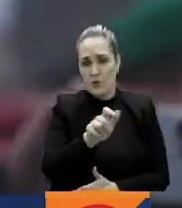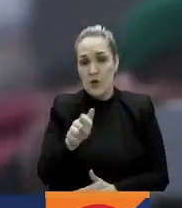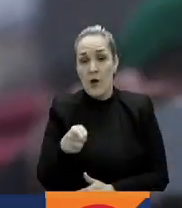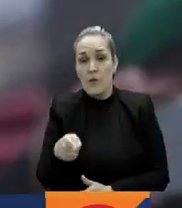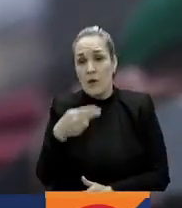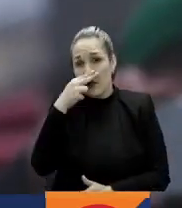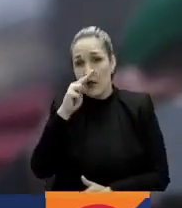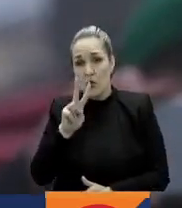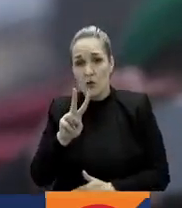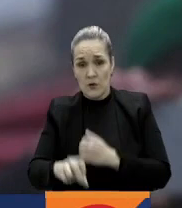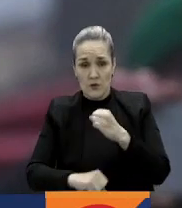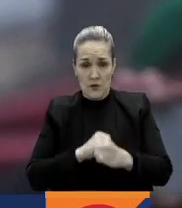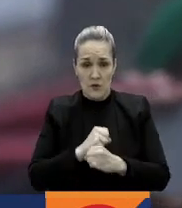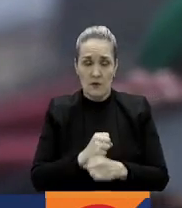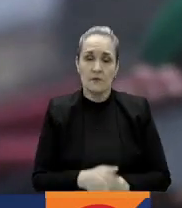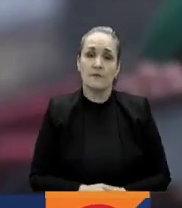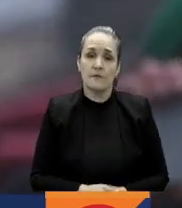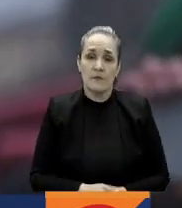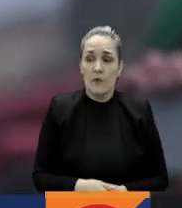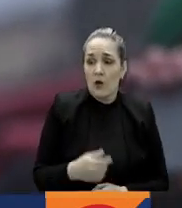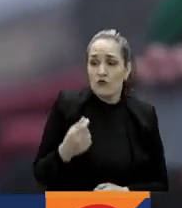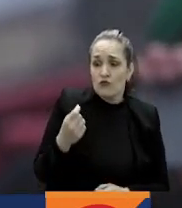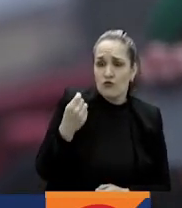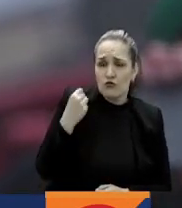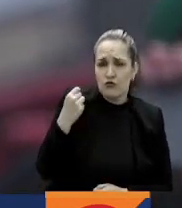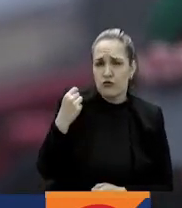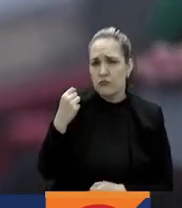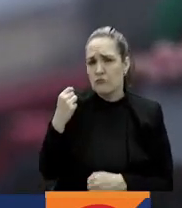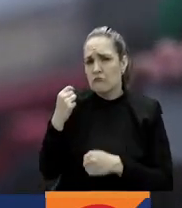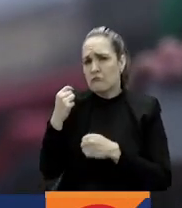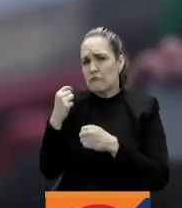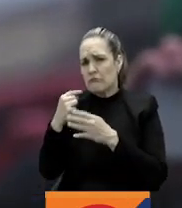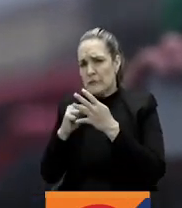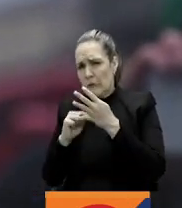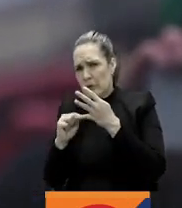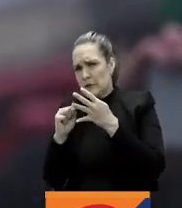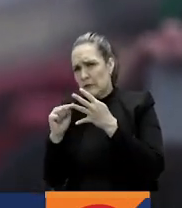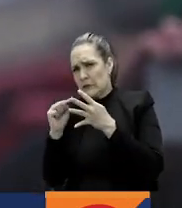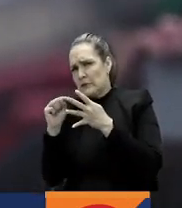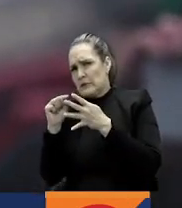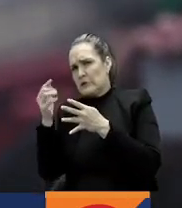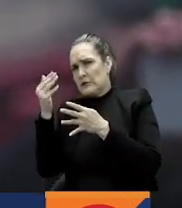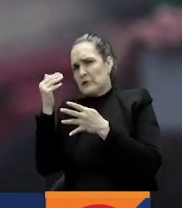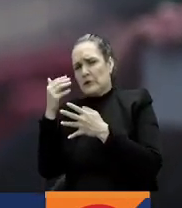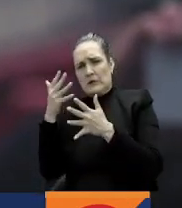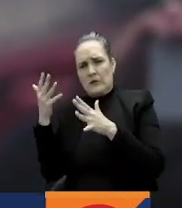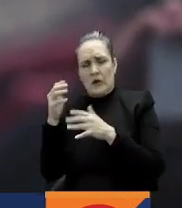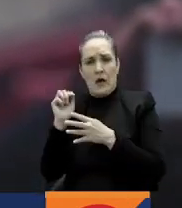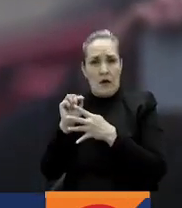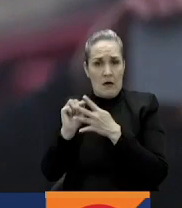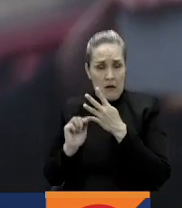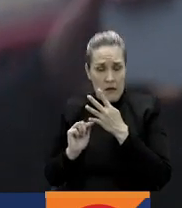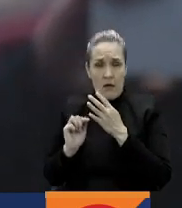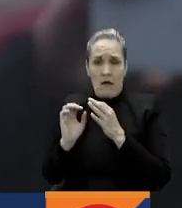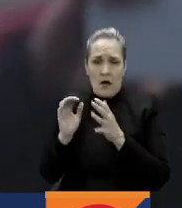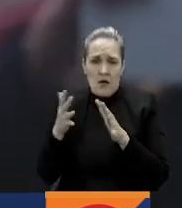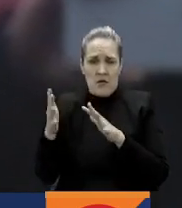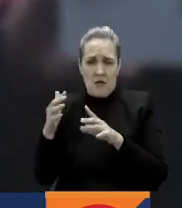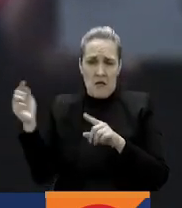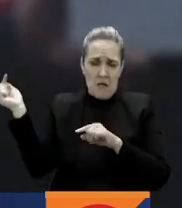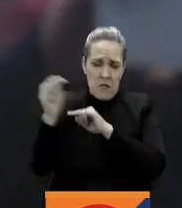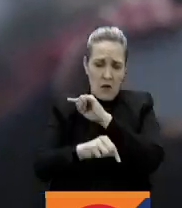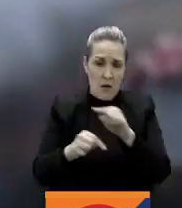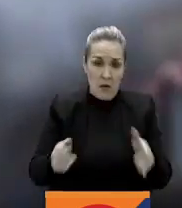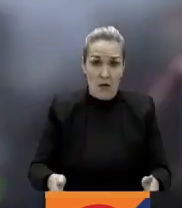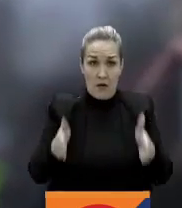años. En las últimas semanas este fue el ataque más masivo y quiero enfatizar que la infraestructura civil fue atacada, ya que